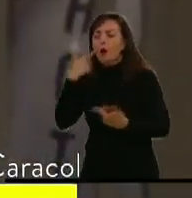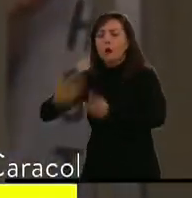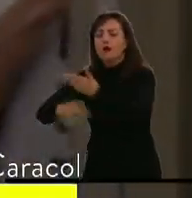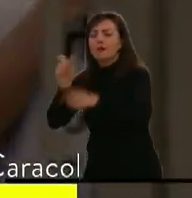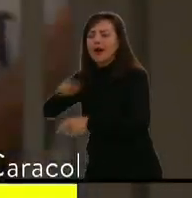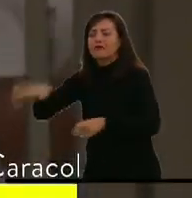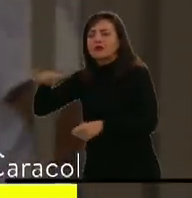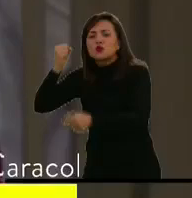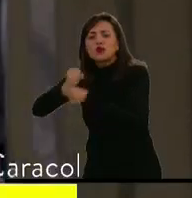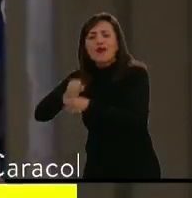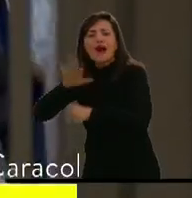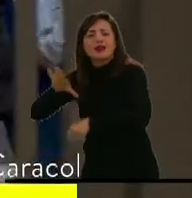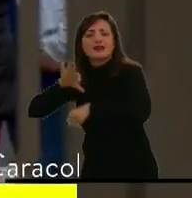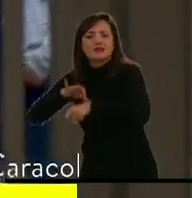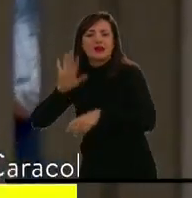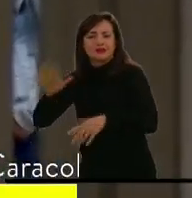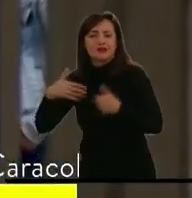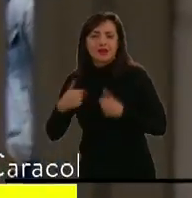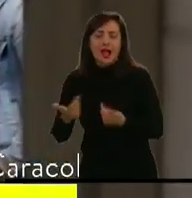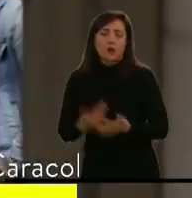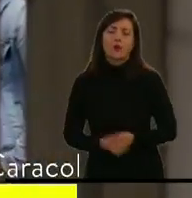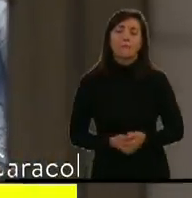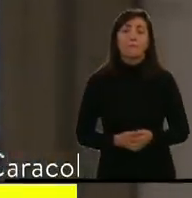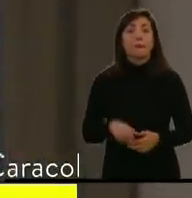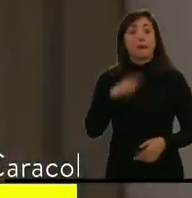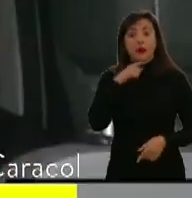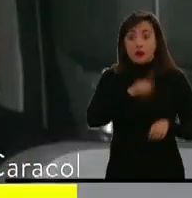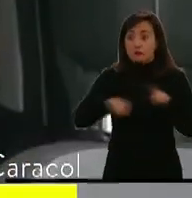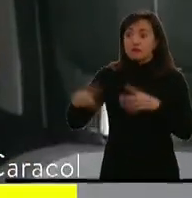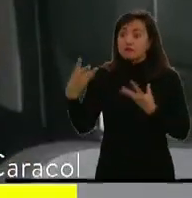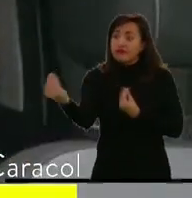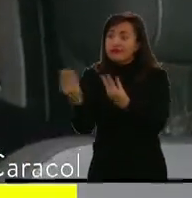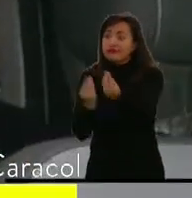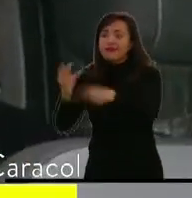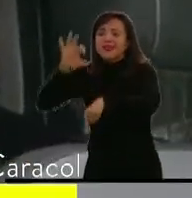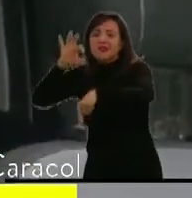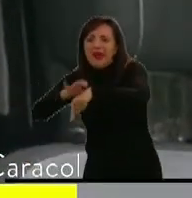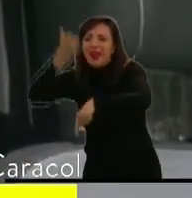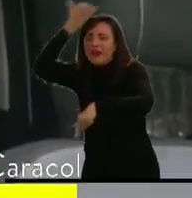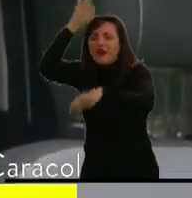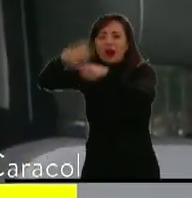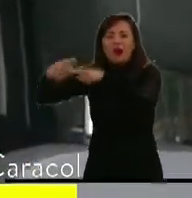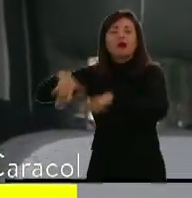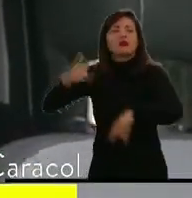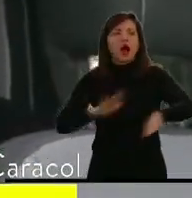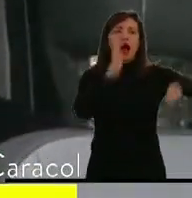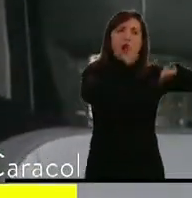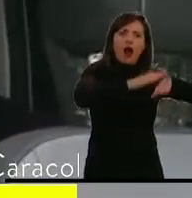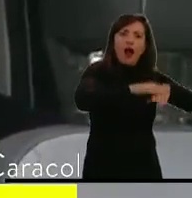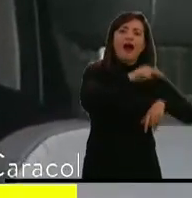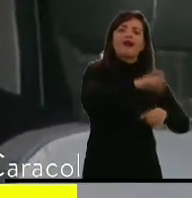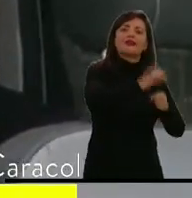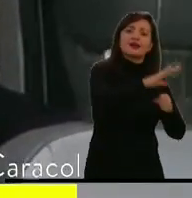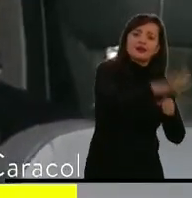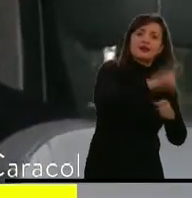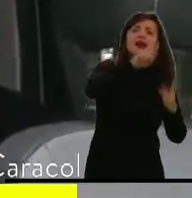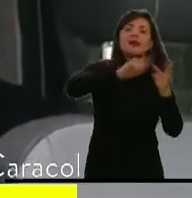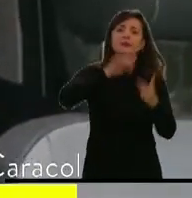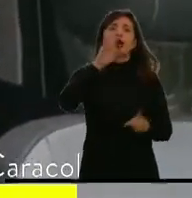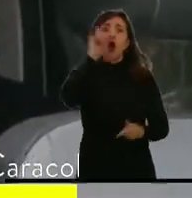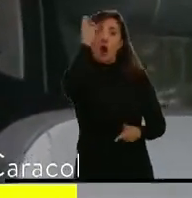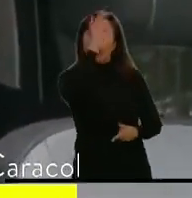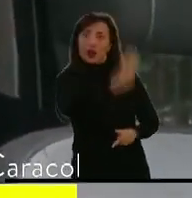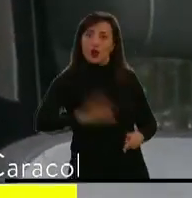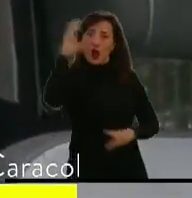de la salud. Los gremios de la salud le han advertido suficientemente al gobierno distrital y al gobierno nacional de las pésimas condiciones